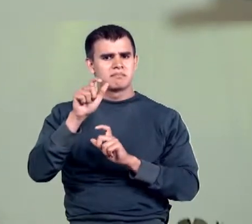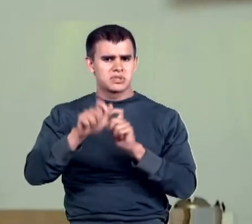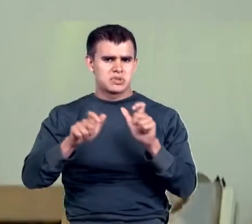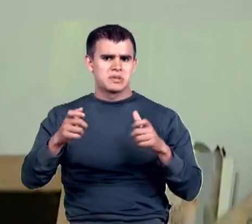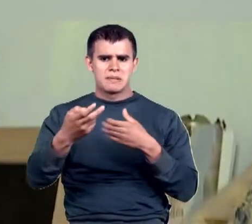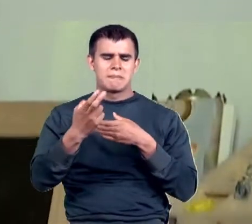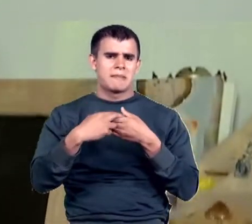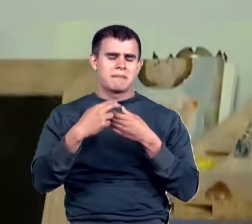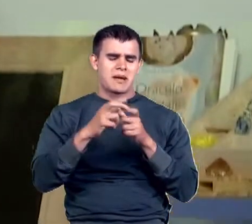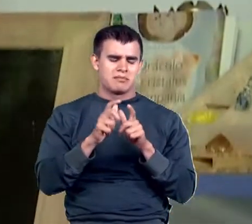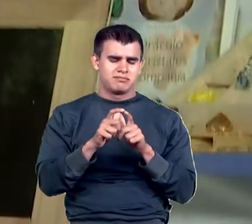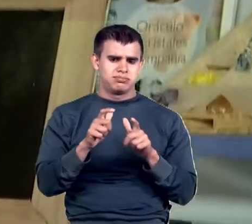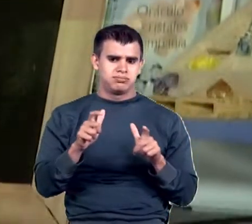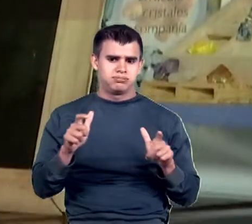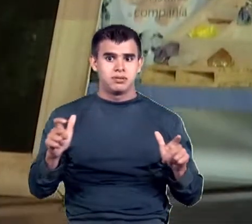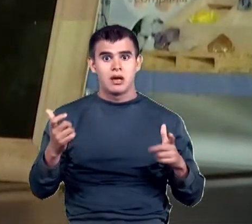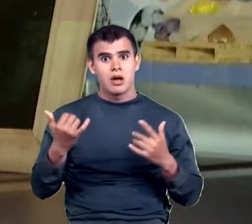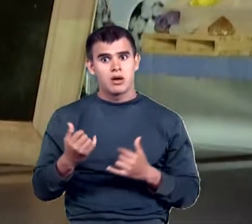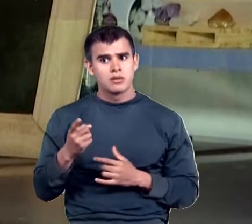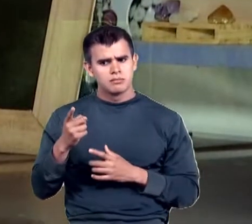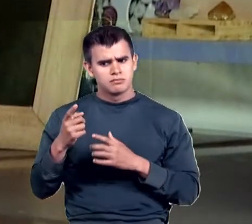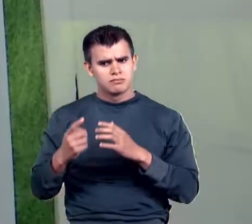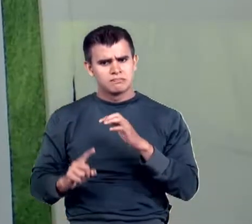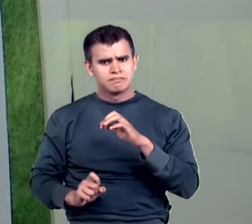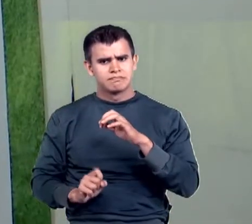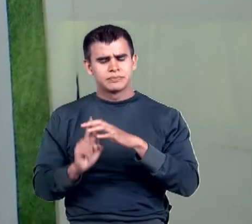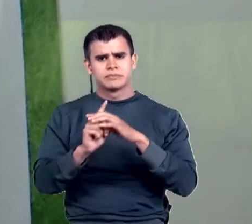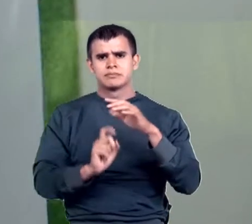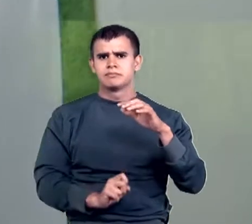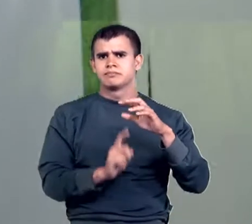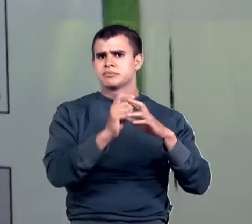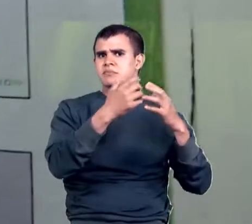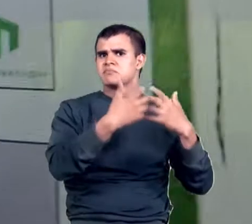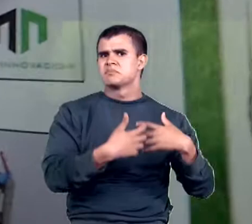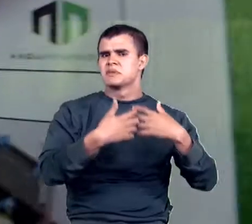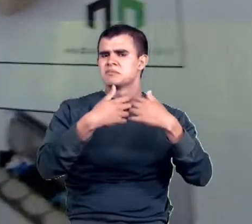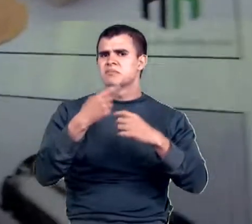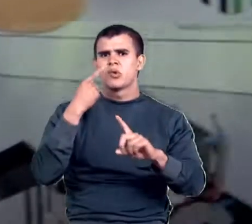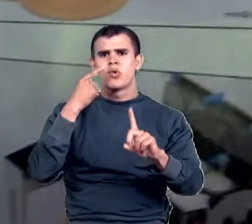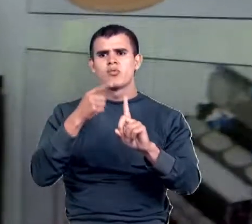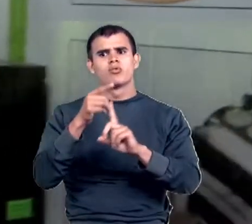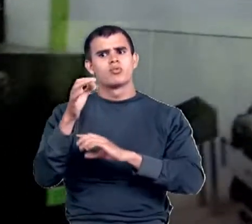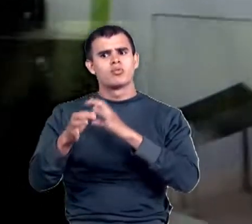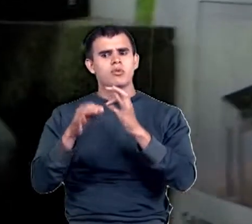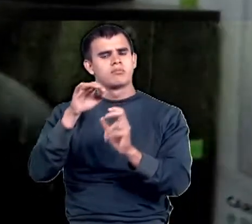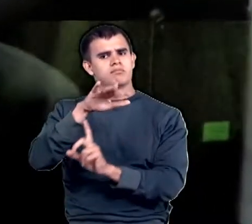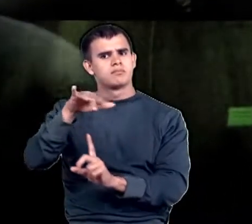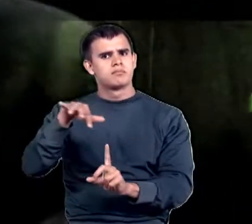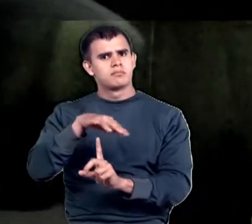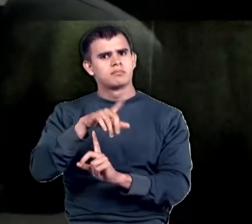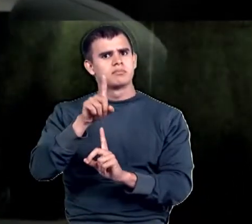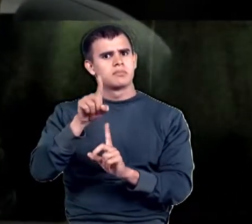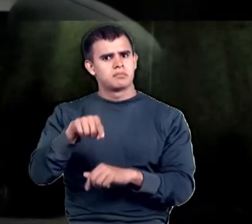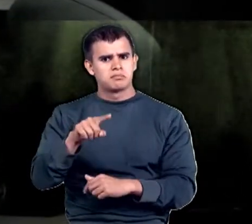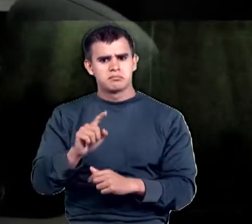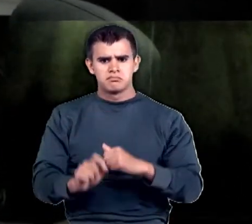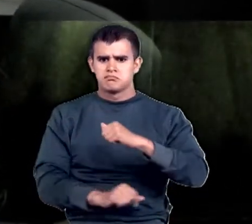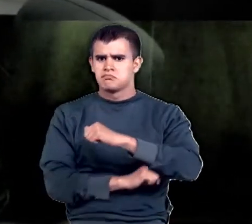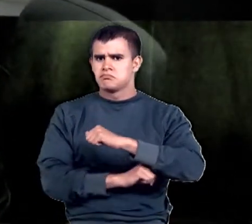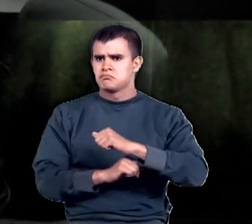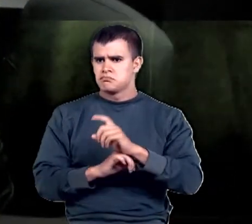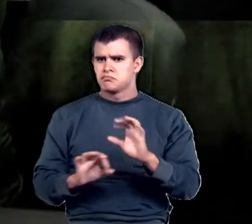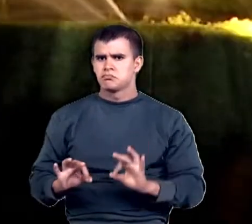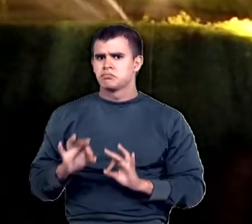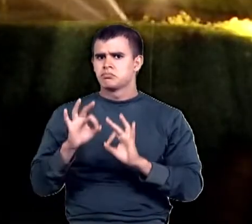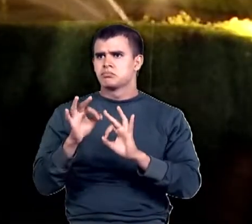a que mucha gente esté involucrándose en estos temas de generación de empresas amigables con el medio ambiente y sostenibles, y por ende pues están ayudando en